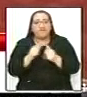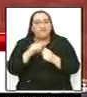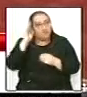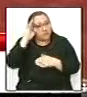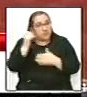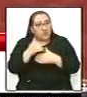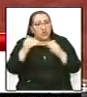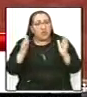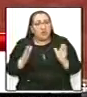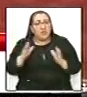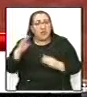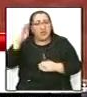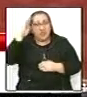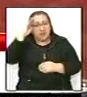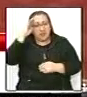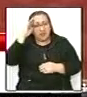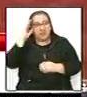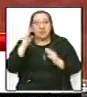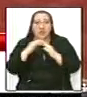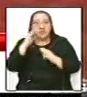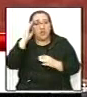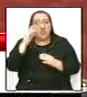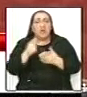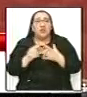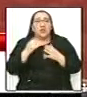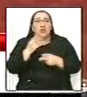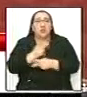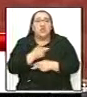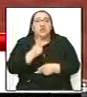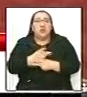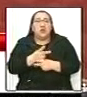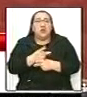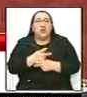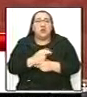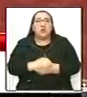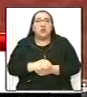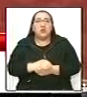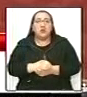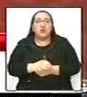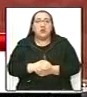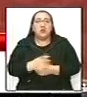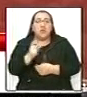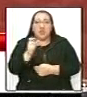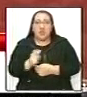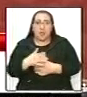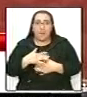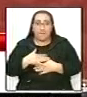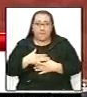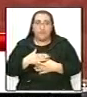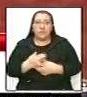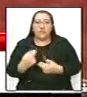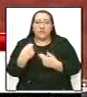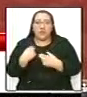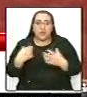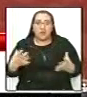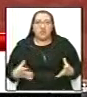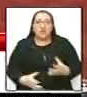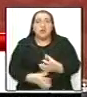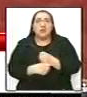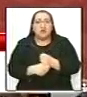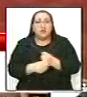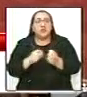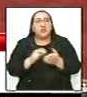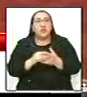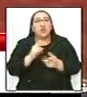áreas competentes, quienes a fin de resguardar la intimidad e integridad psíquica de la víctima se encargarán de recibir las